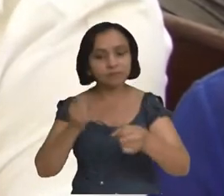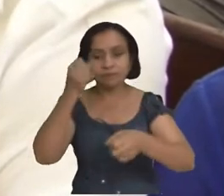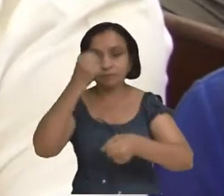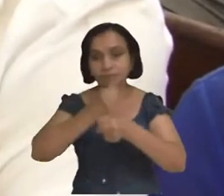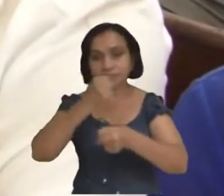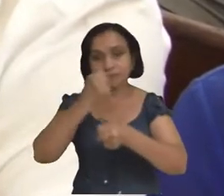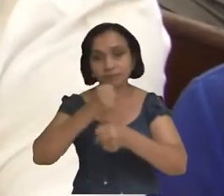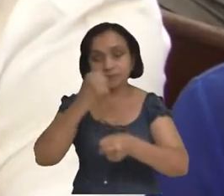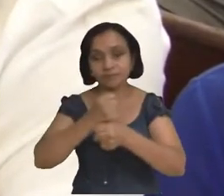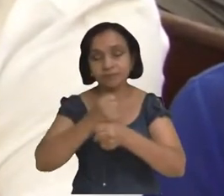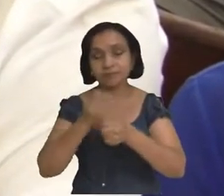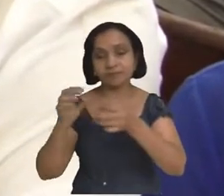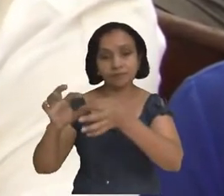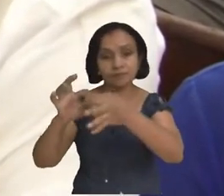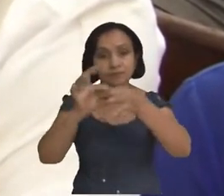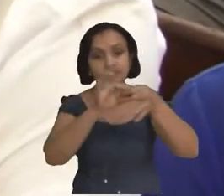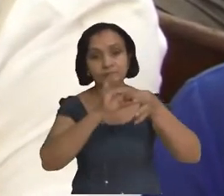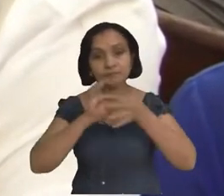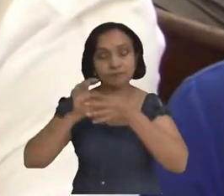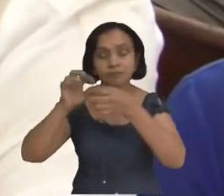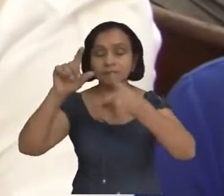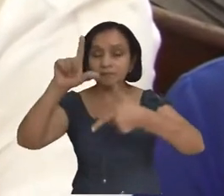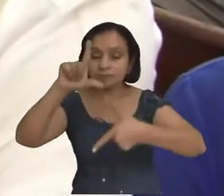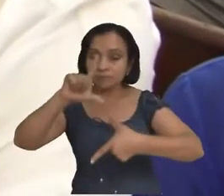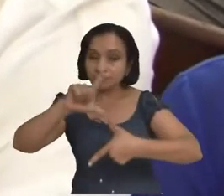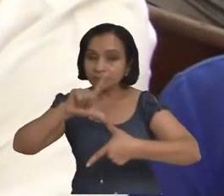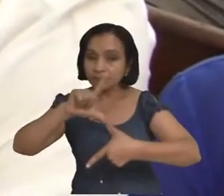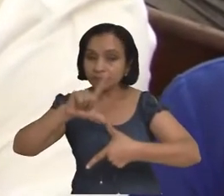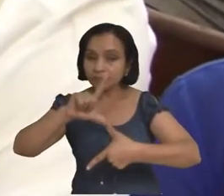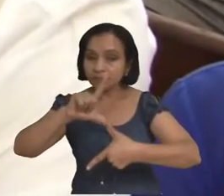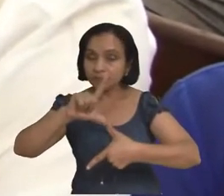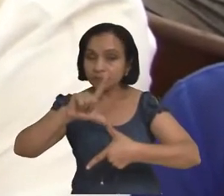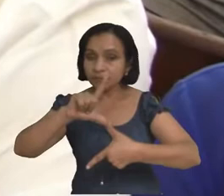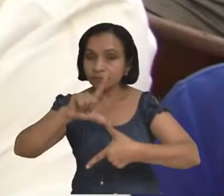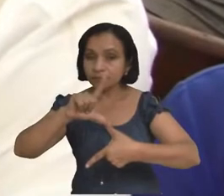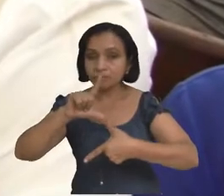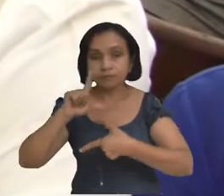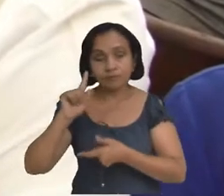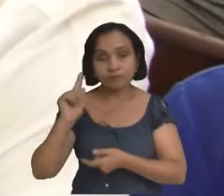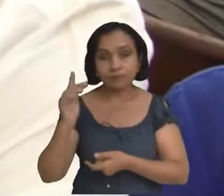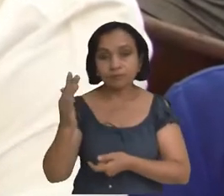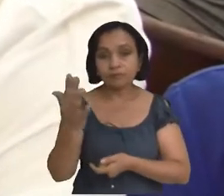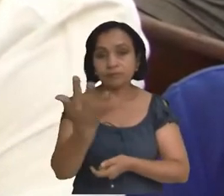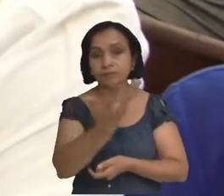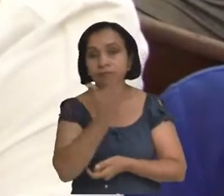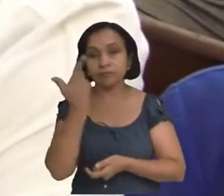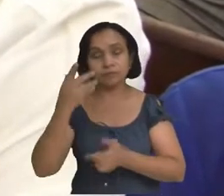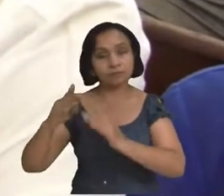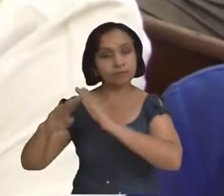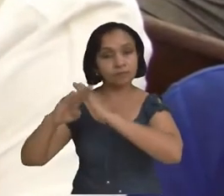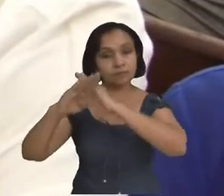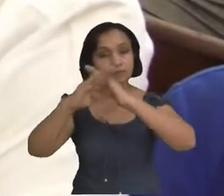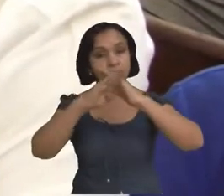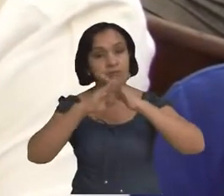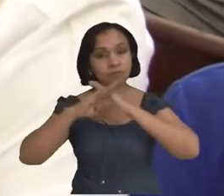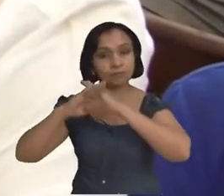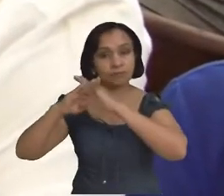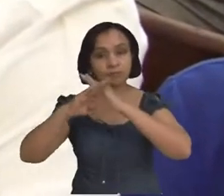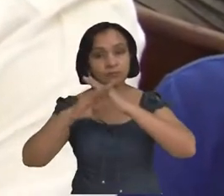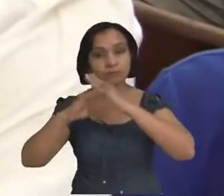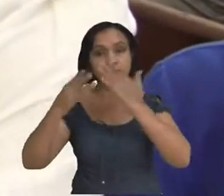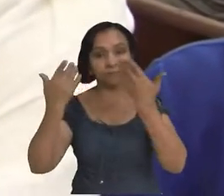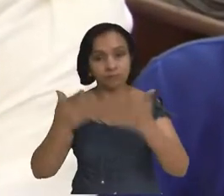trabajador por la unidad latinoamericana y caribeña en contra del imperialismo que ya se veía